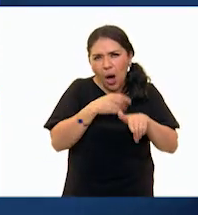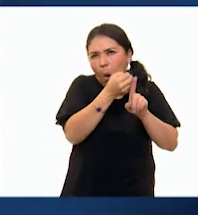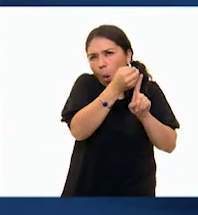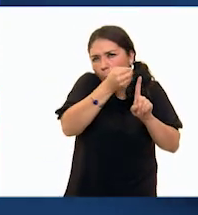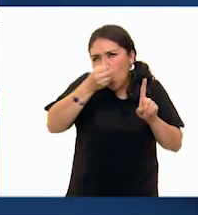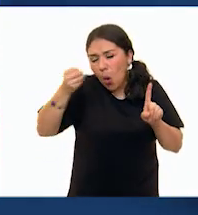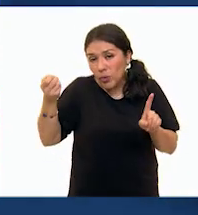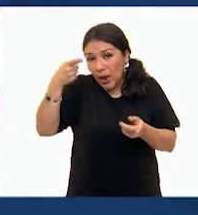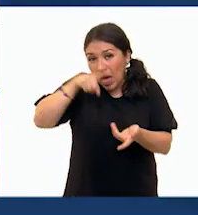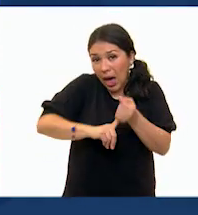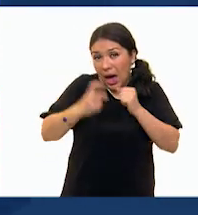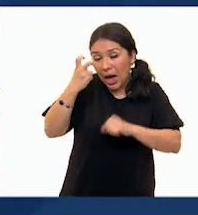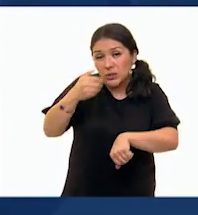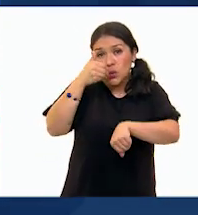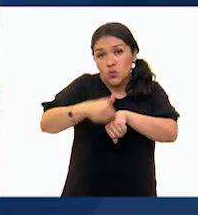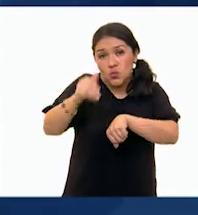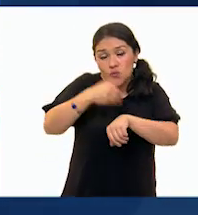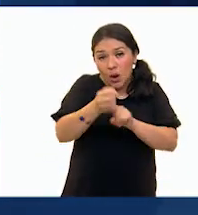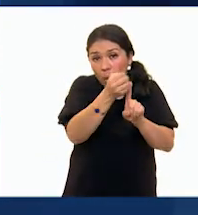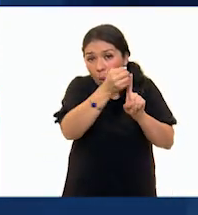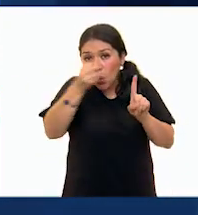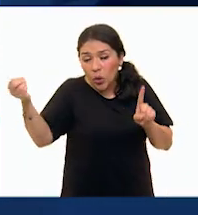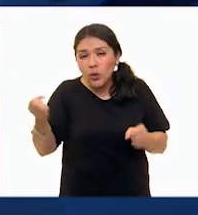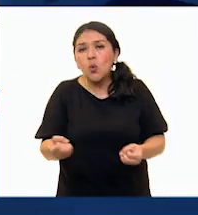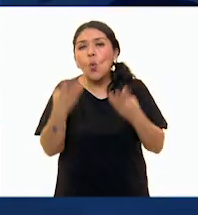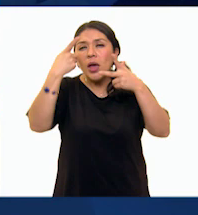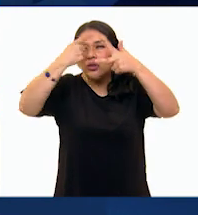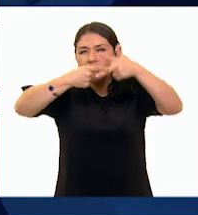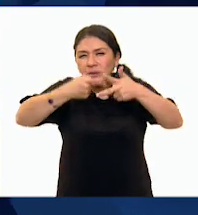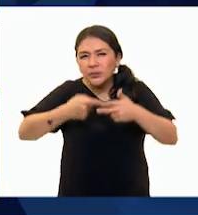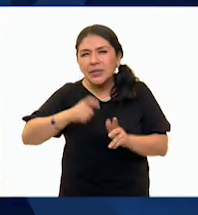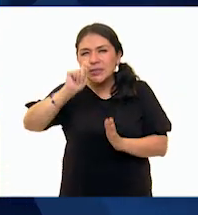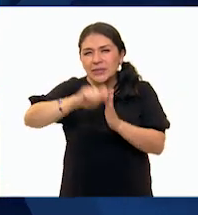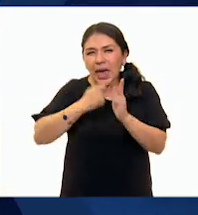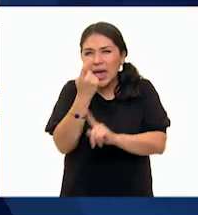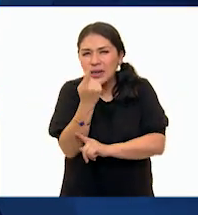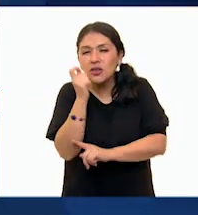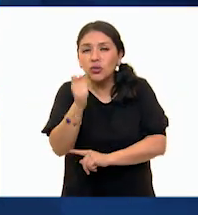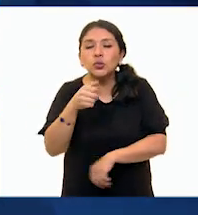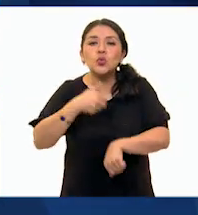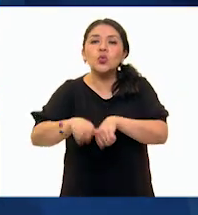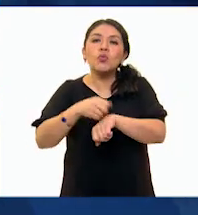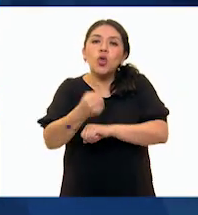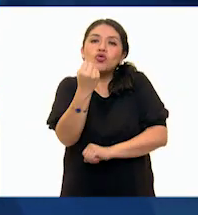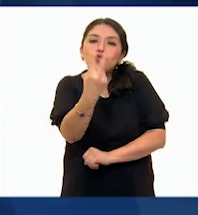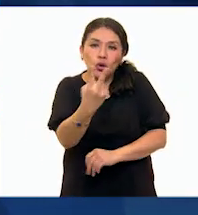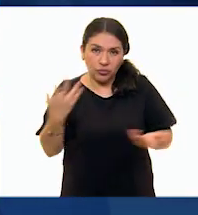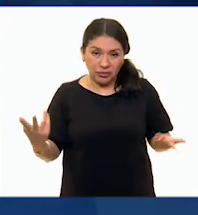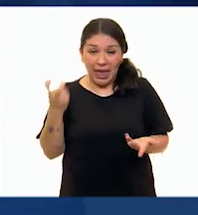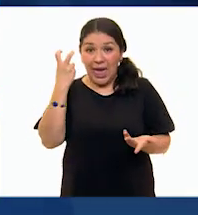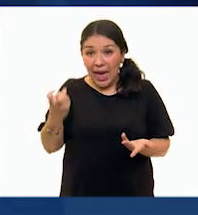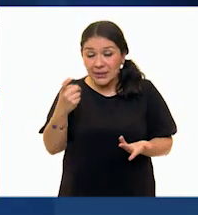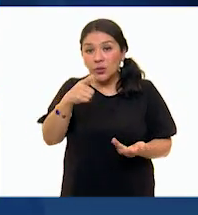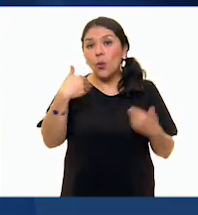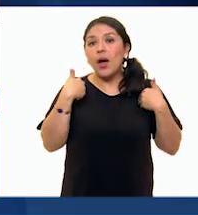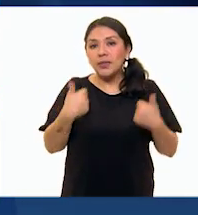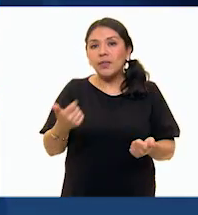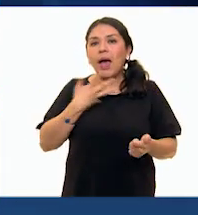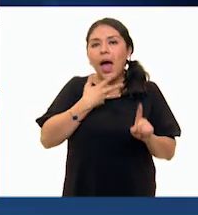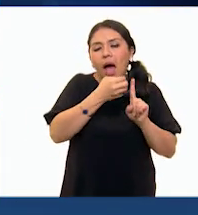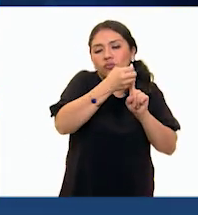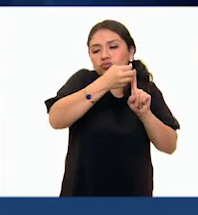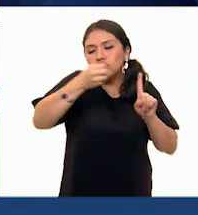la sucesión de números de cerillos que se aumentan es 2. Así que esta sucesión tiene